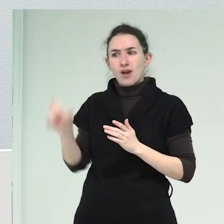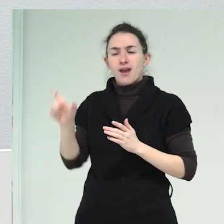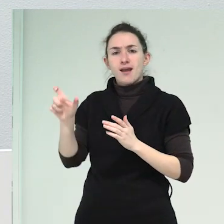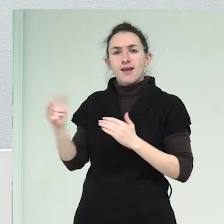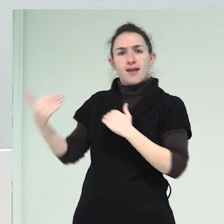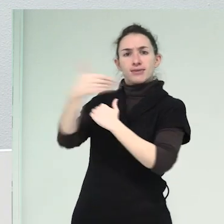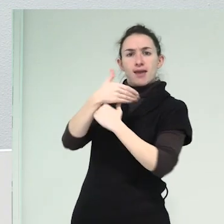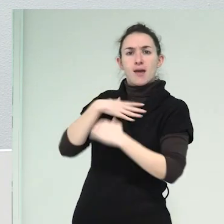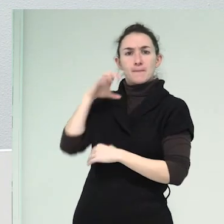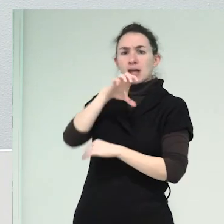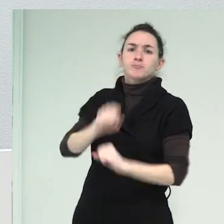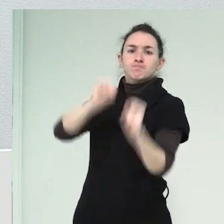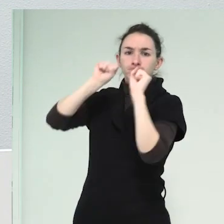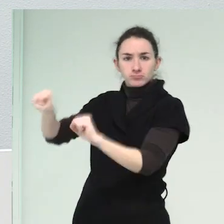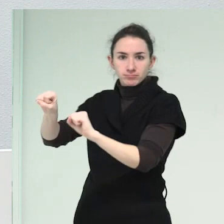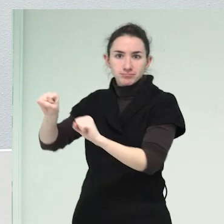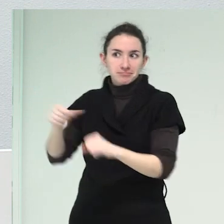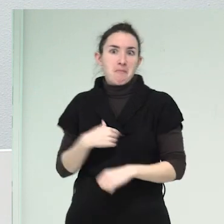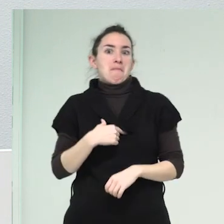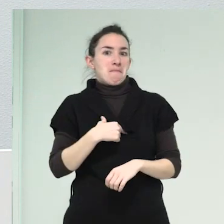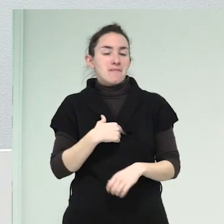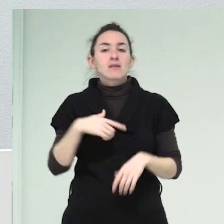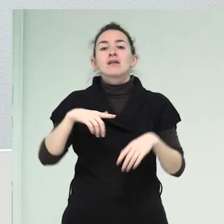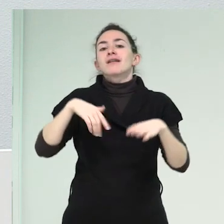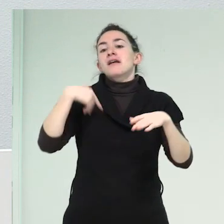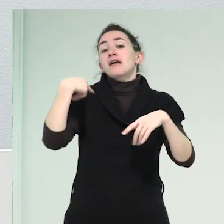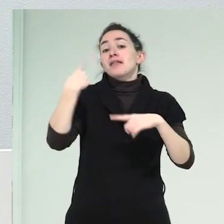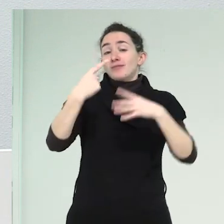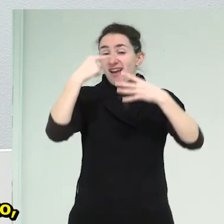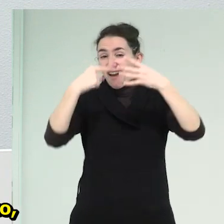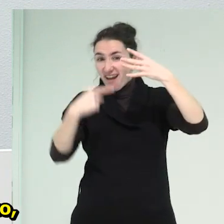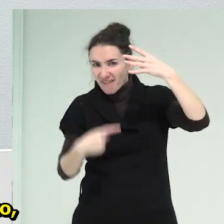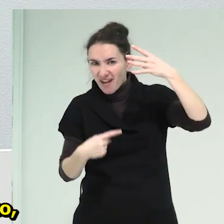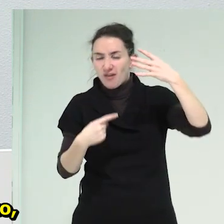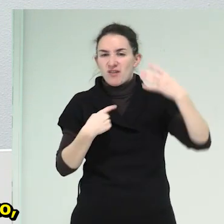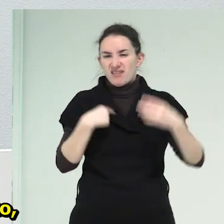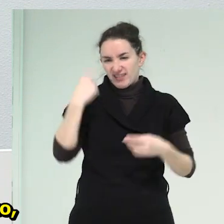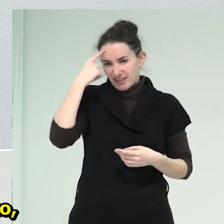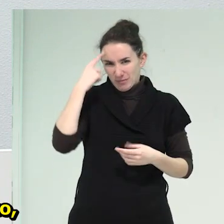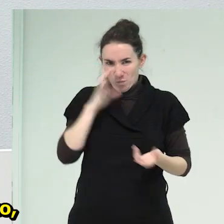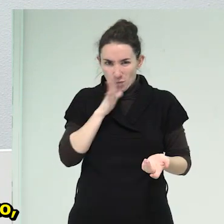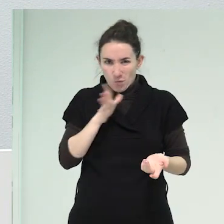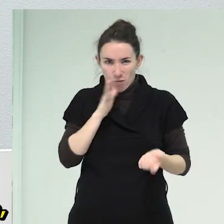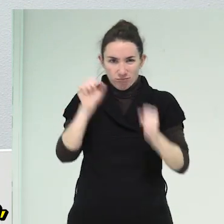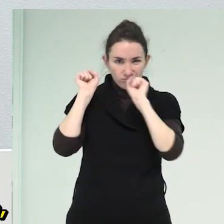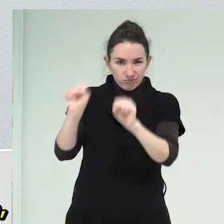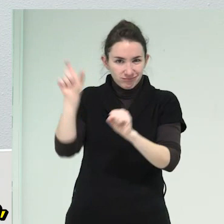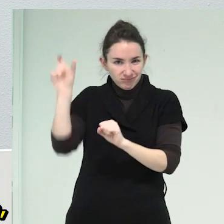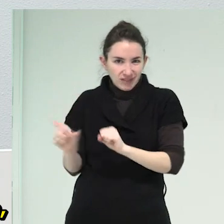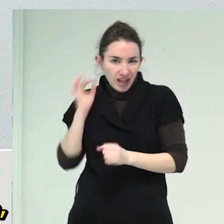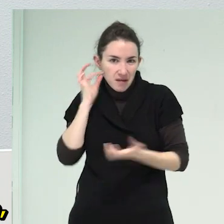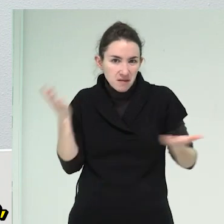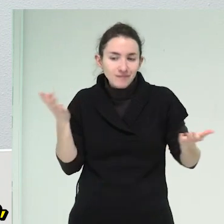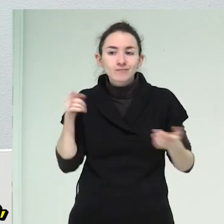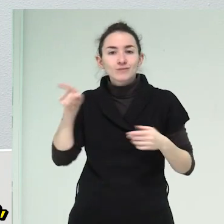Rica. Entonces, luego mirando más abajo el porqué, intentando indagar el porqué de esto, pues en su